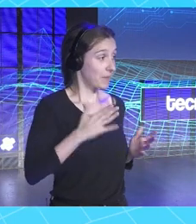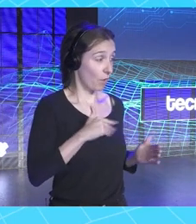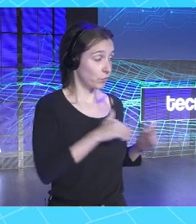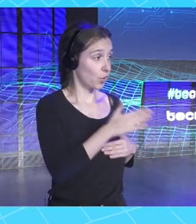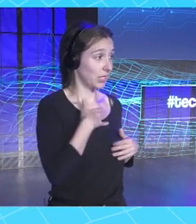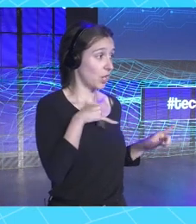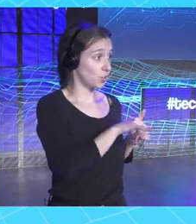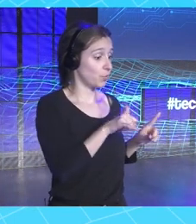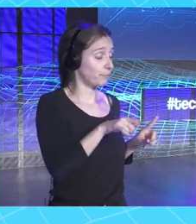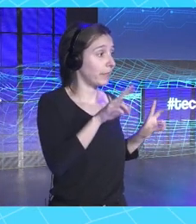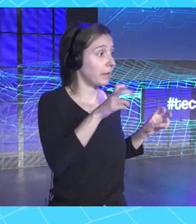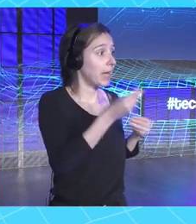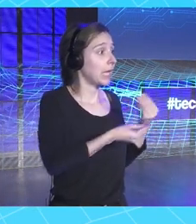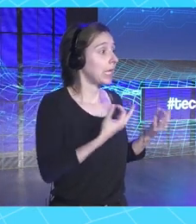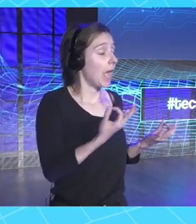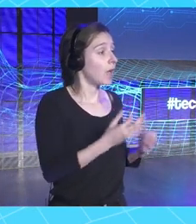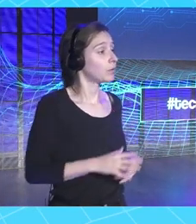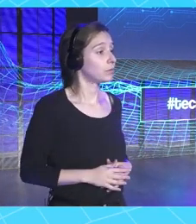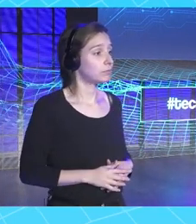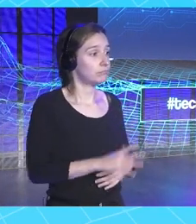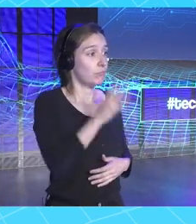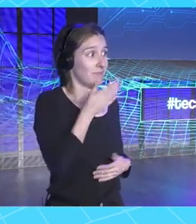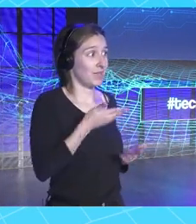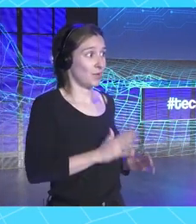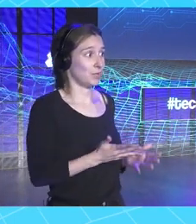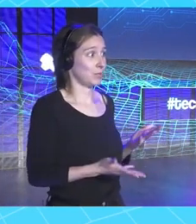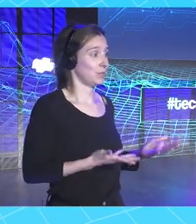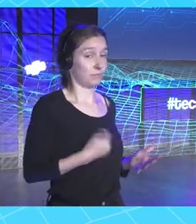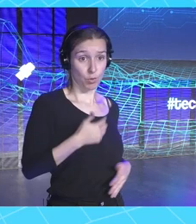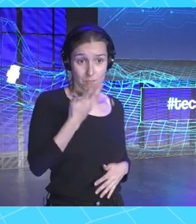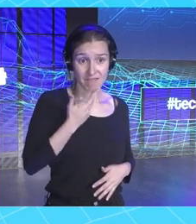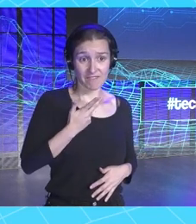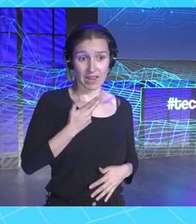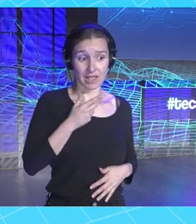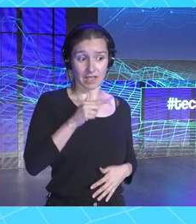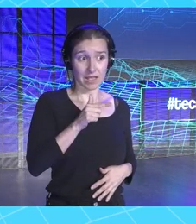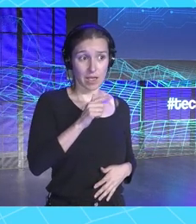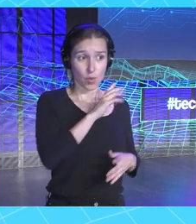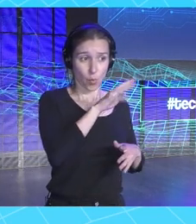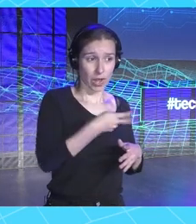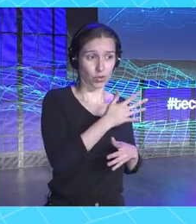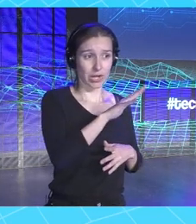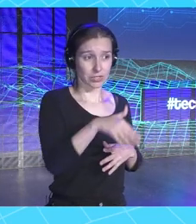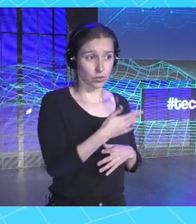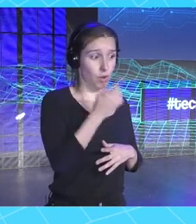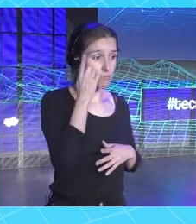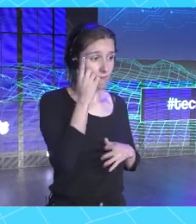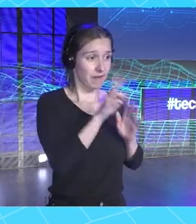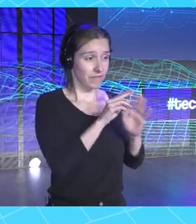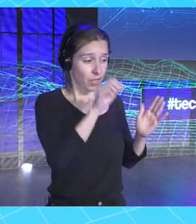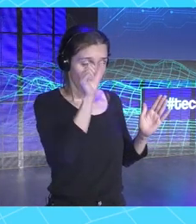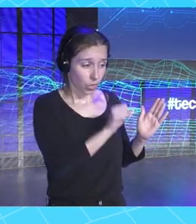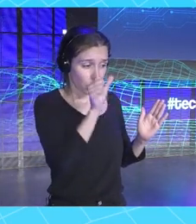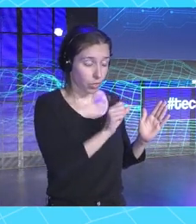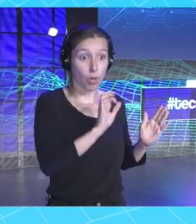quiere ser youtuber no sé qué hacer con este tema Porque mi hijo digo bueno Qué prefieres que tu hijo esté cuatro horas o 5 horas al día viendo vídeos o